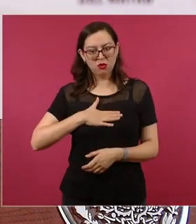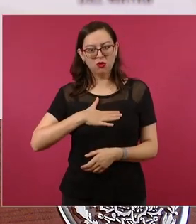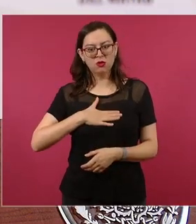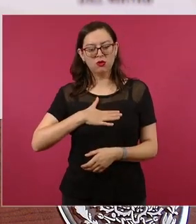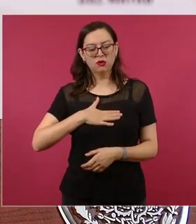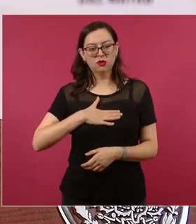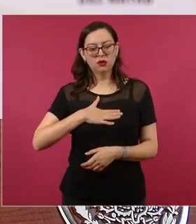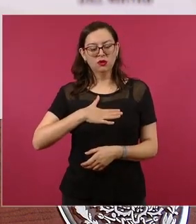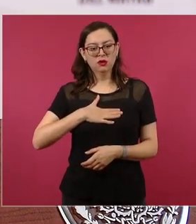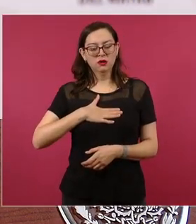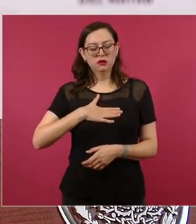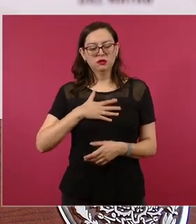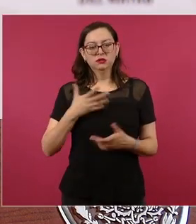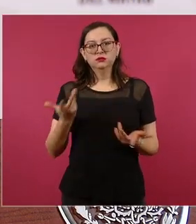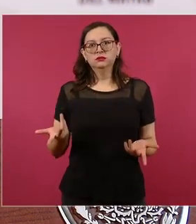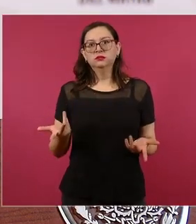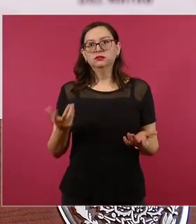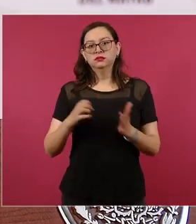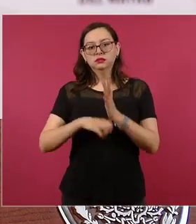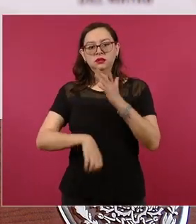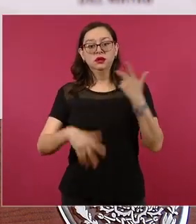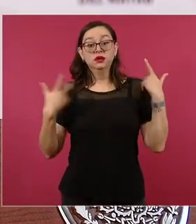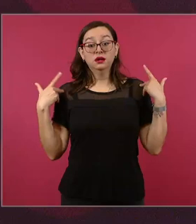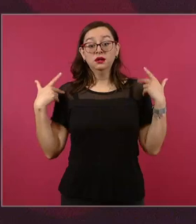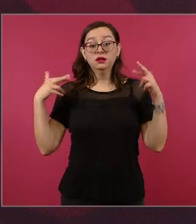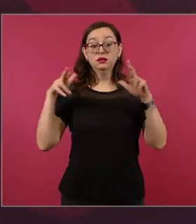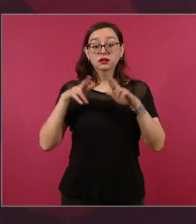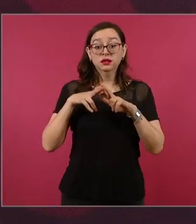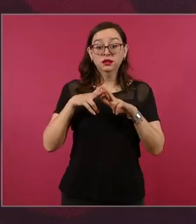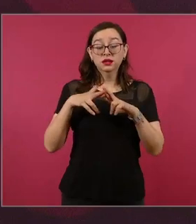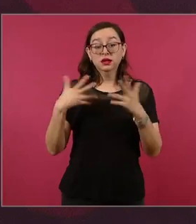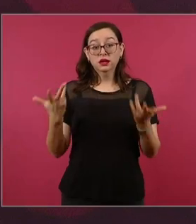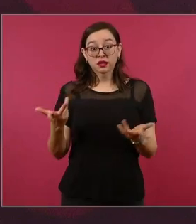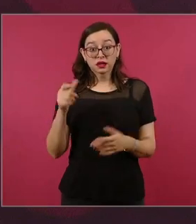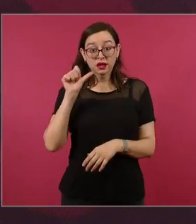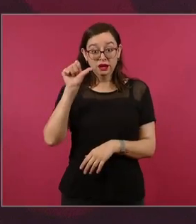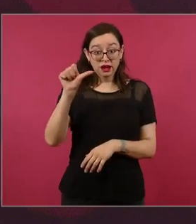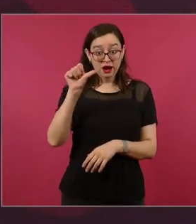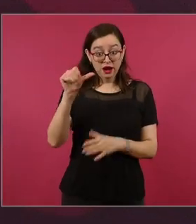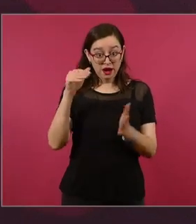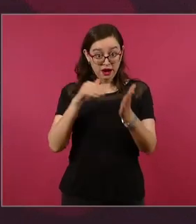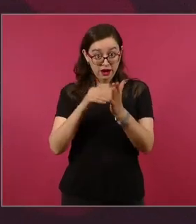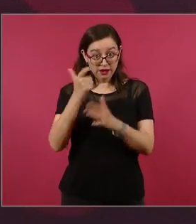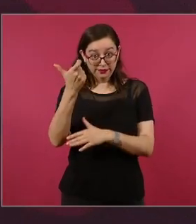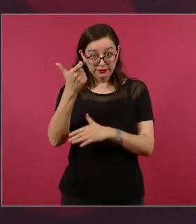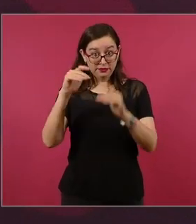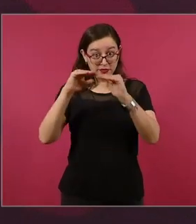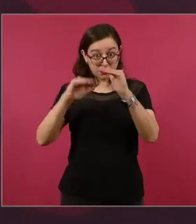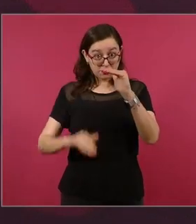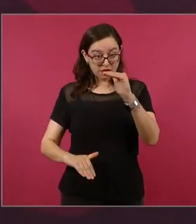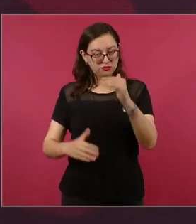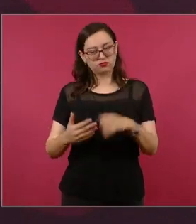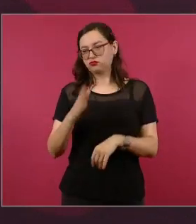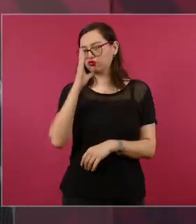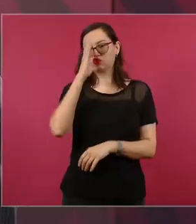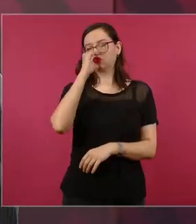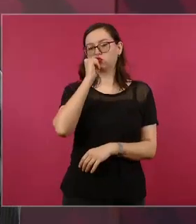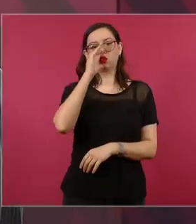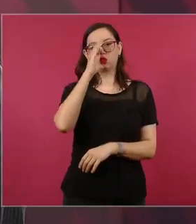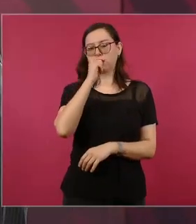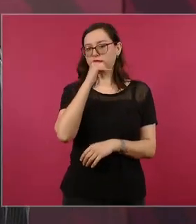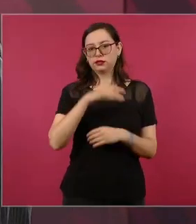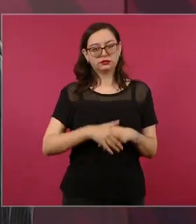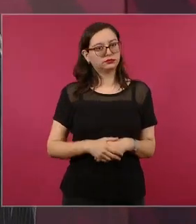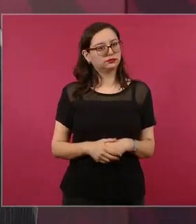ya no puede un maestro ganar menos del promedio de lo que gana un trabajador inscrito en el Seguro